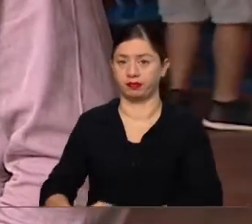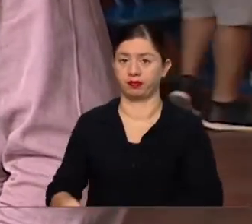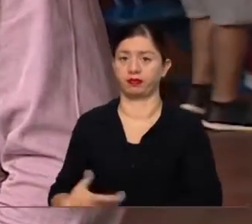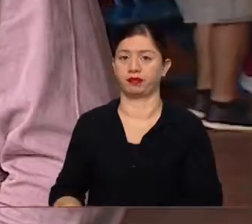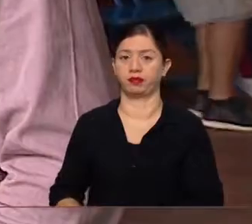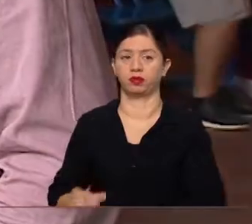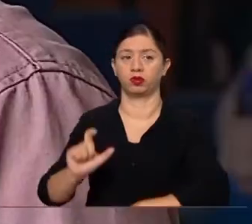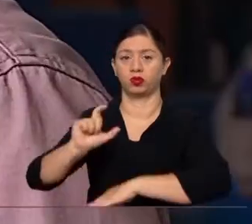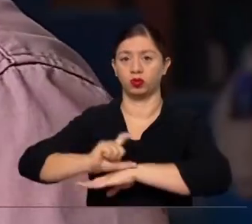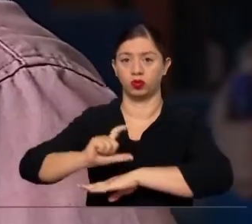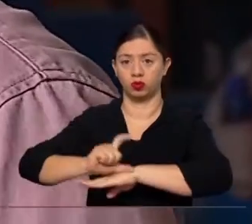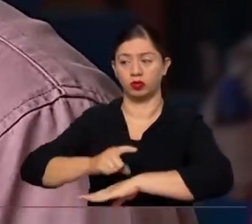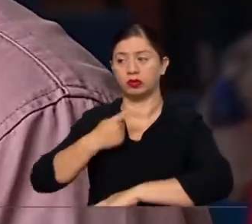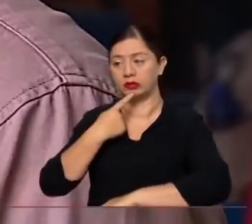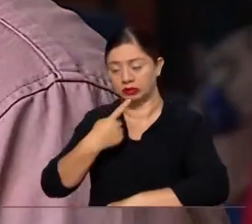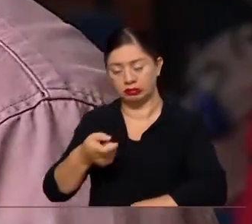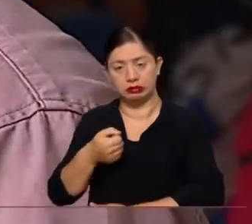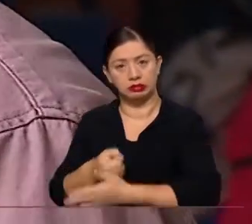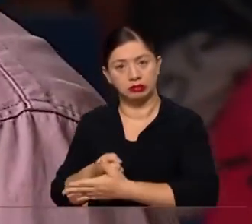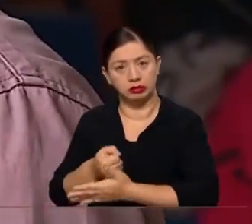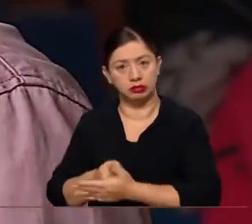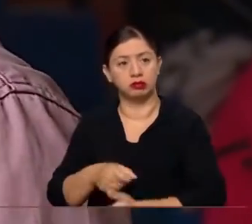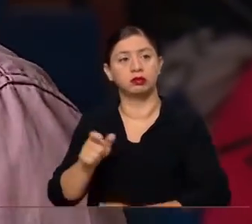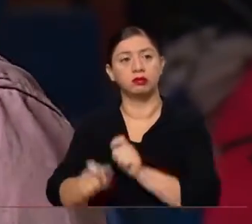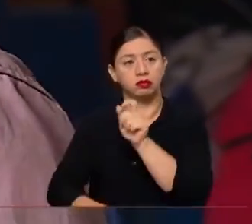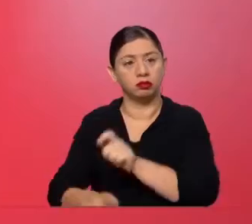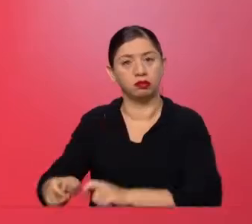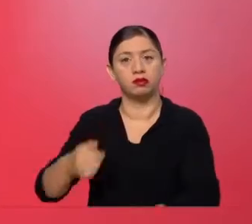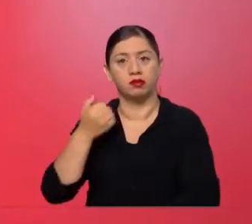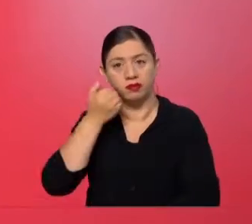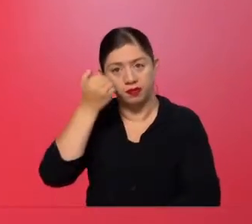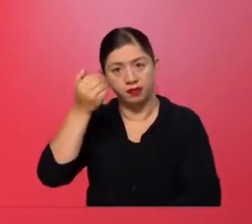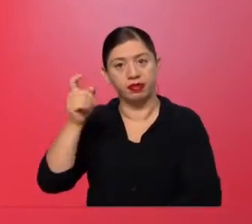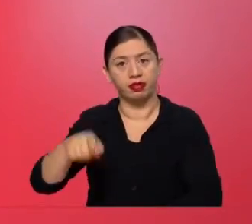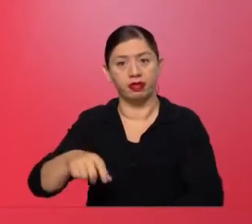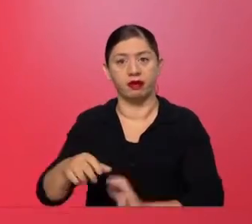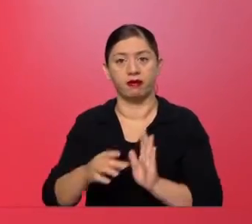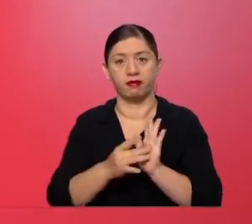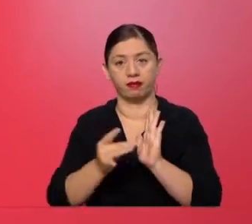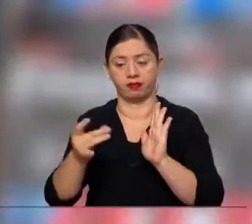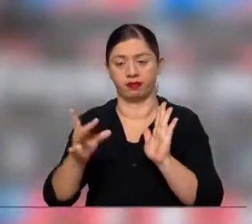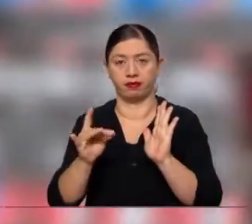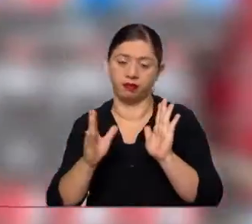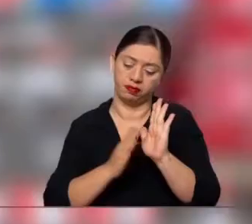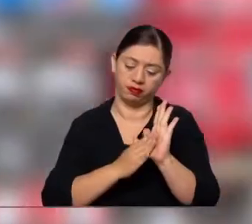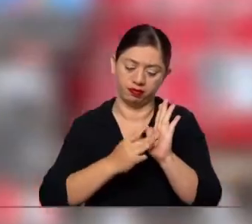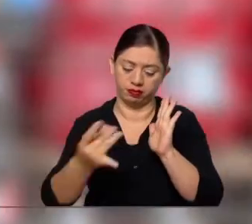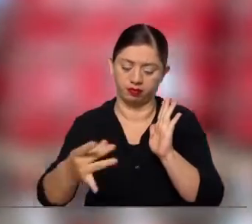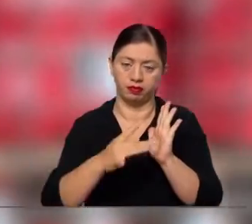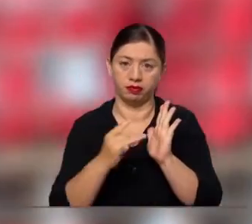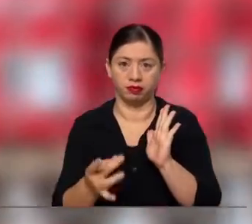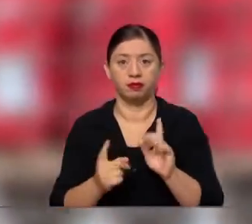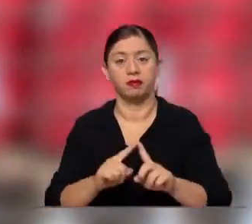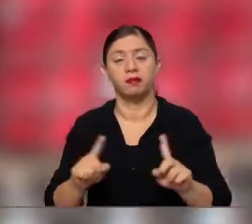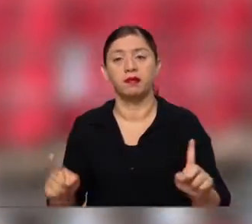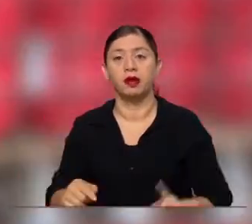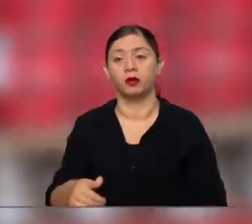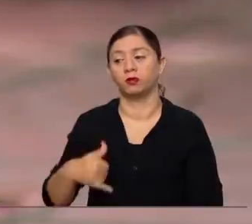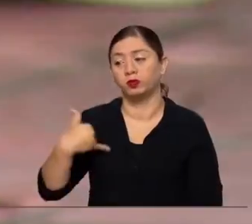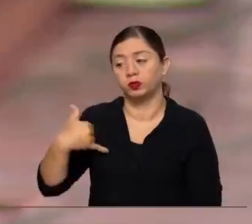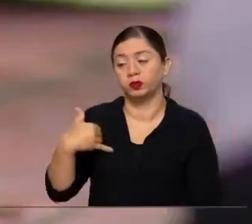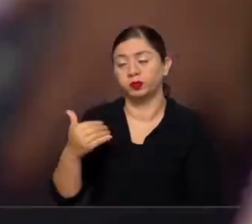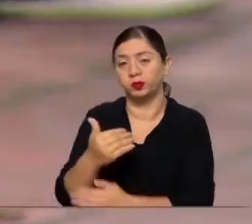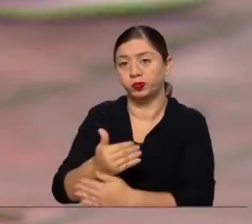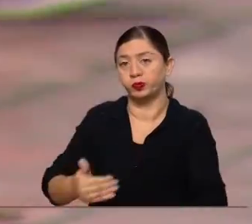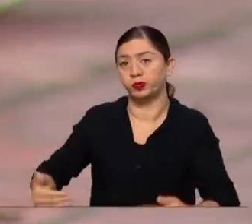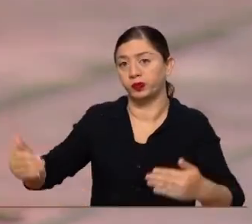instituciones educativas insisten en que algunos adultos podrían atender las etiquetas de advertencia en los productos, pero con los menores se